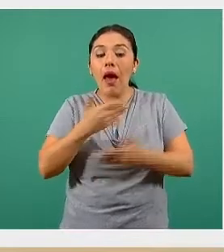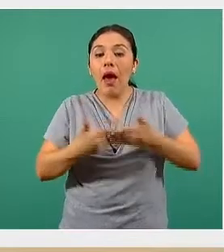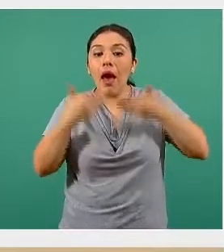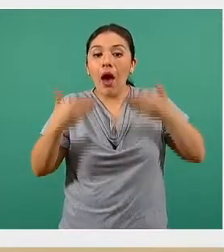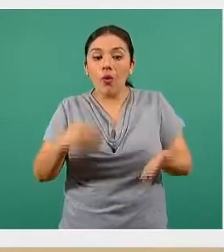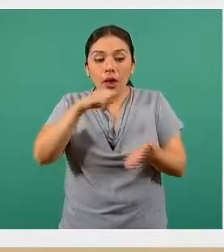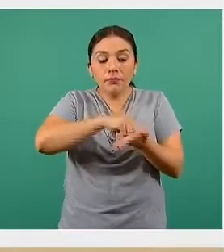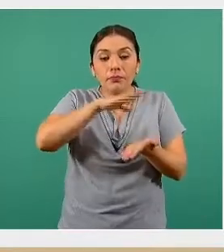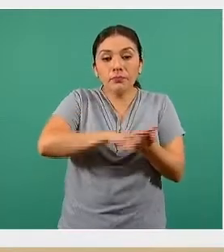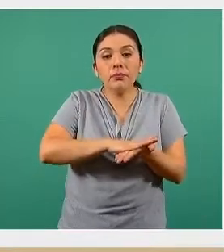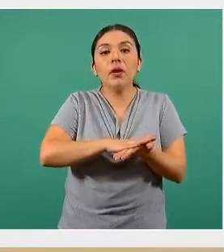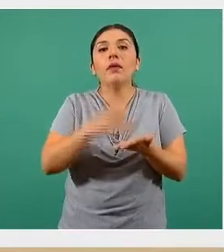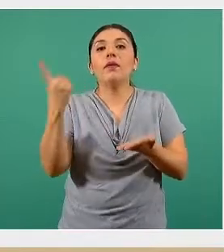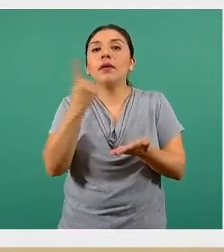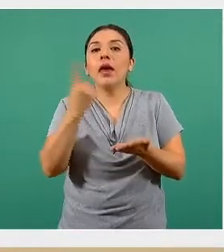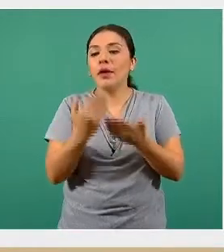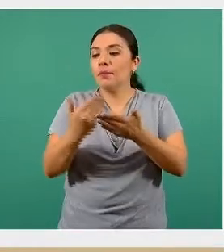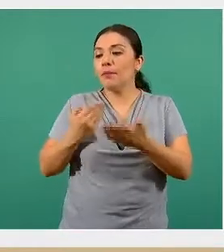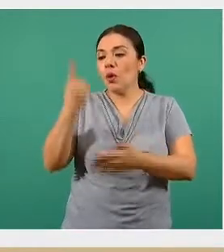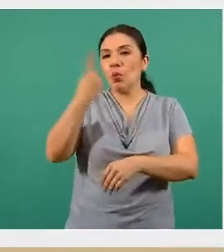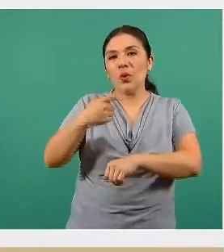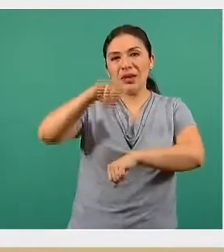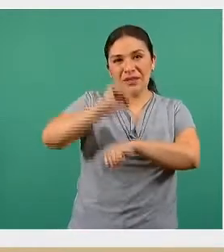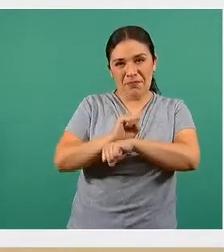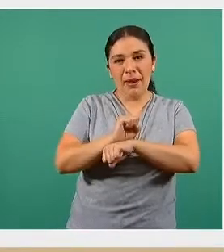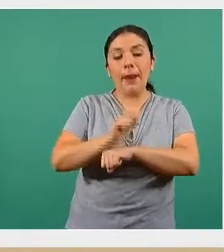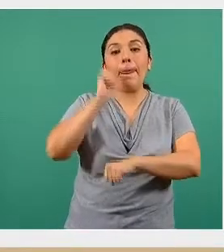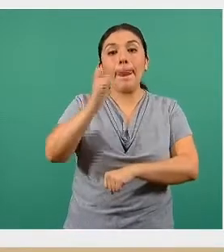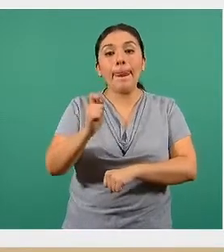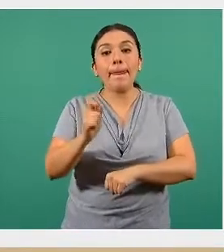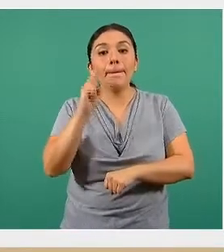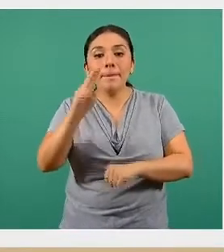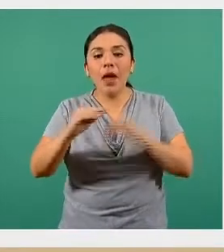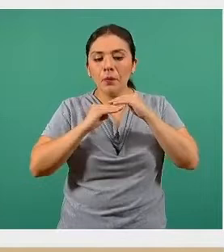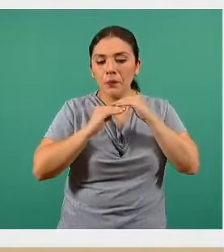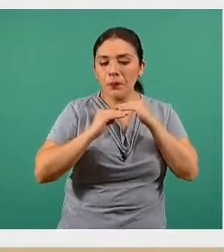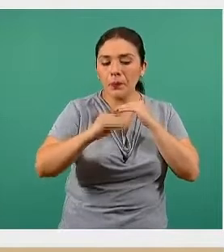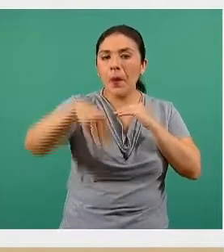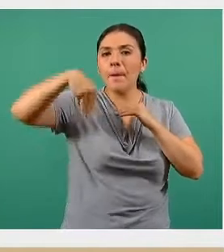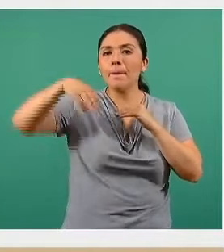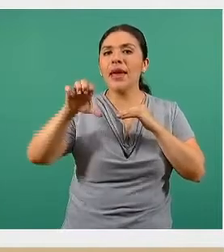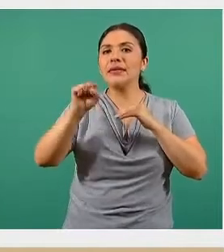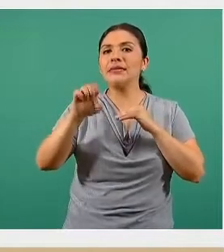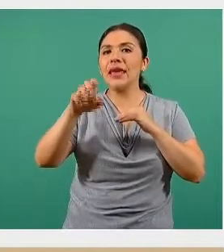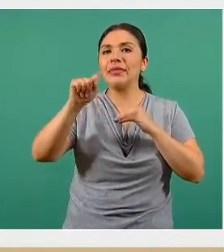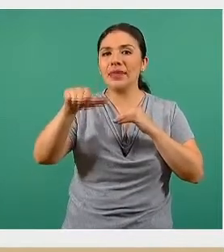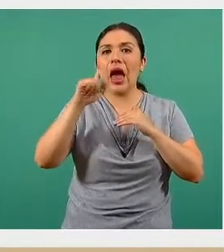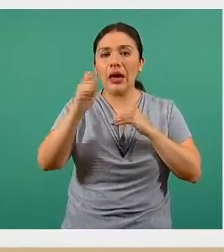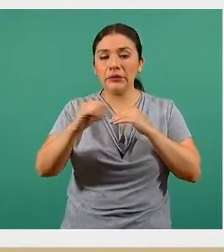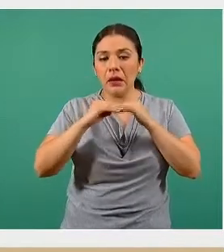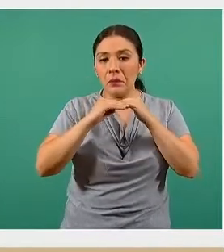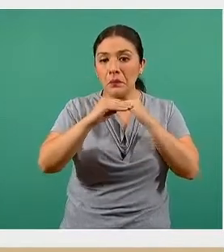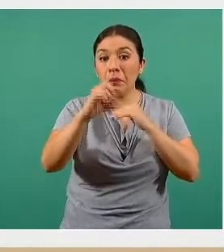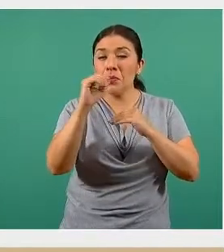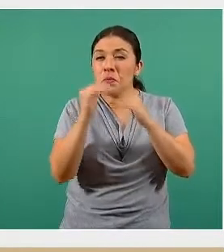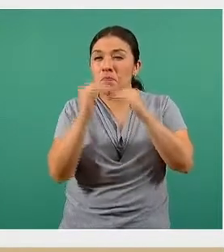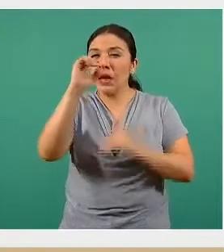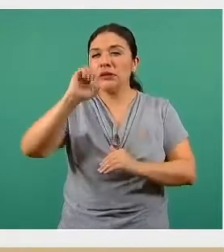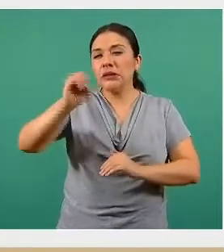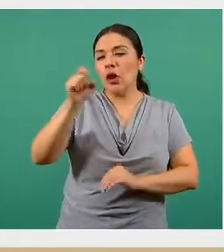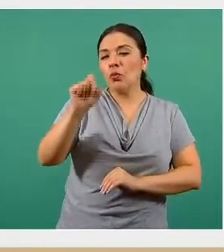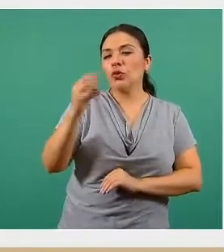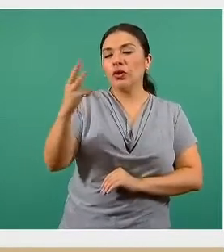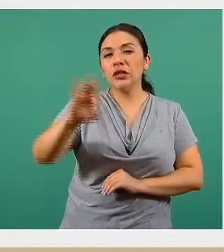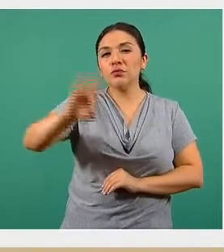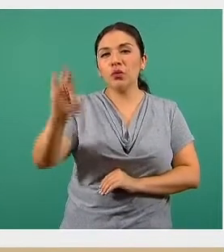actualmente reportada con respecto a la semana anterior, de una meseta. Es un incremento del